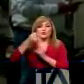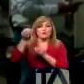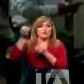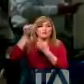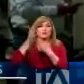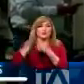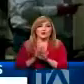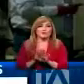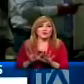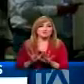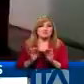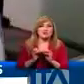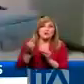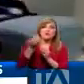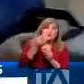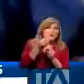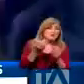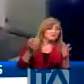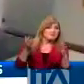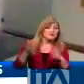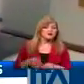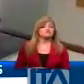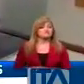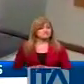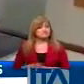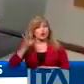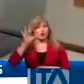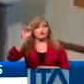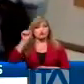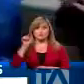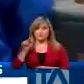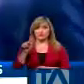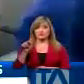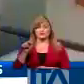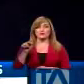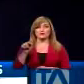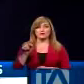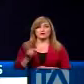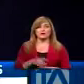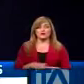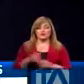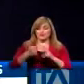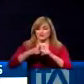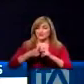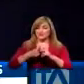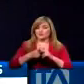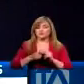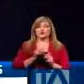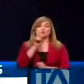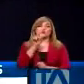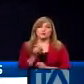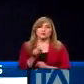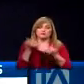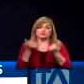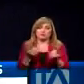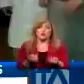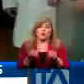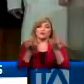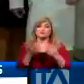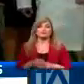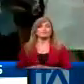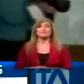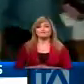información sobre cuántas dosis han sido aplicadas de las 8.000 que son parte de la fase cero. La entidad no ha actualizado la cifra, pese a